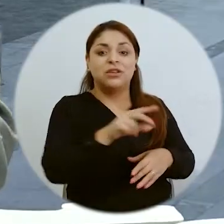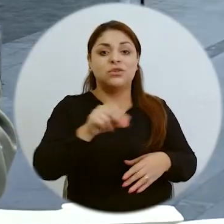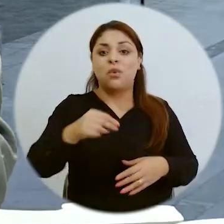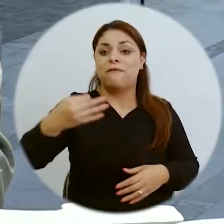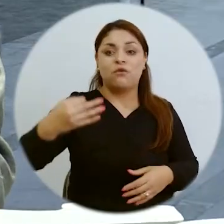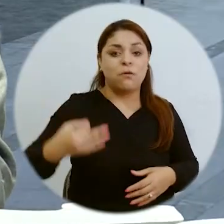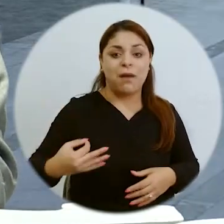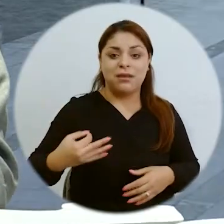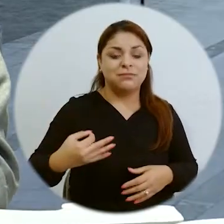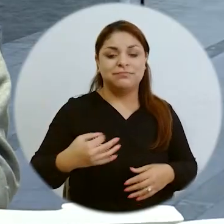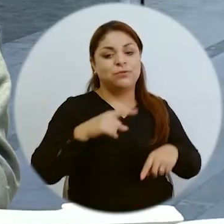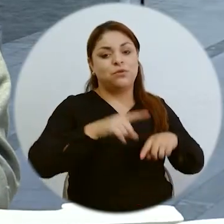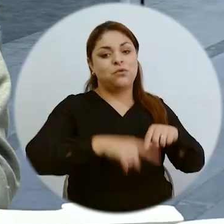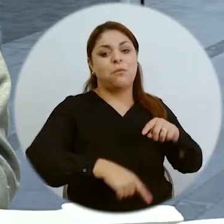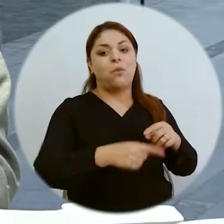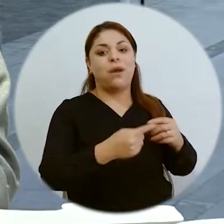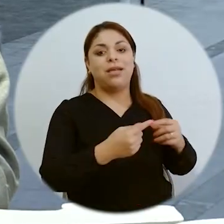de